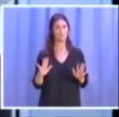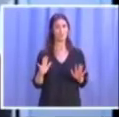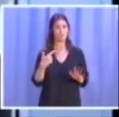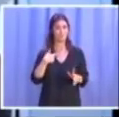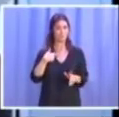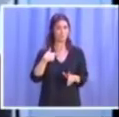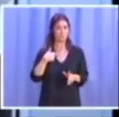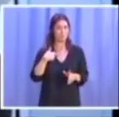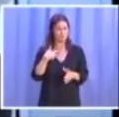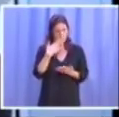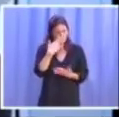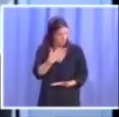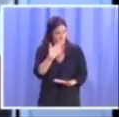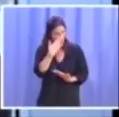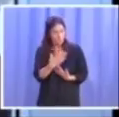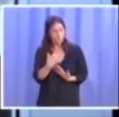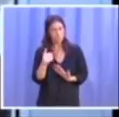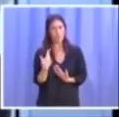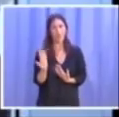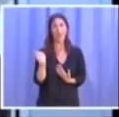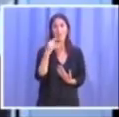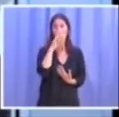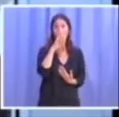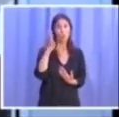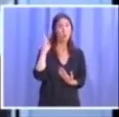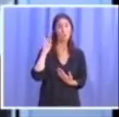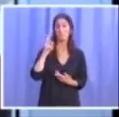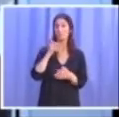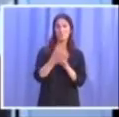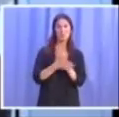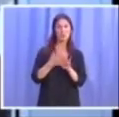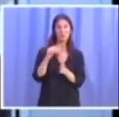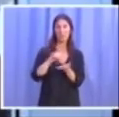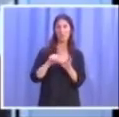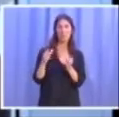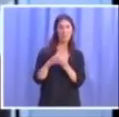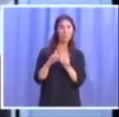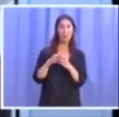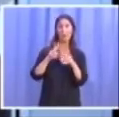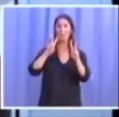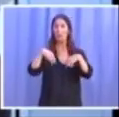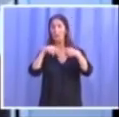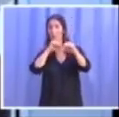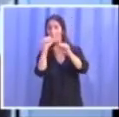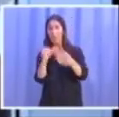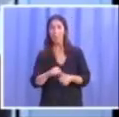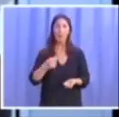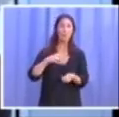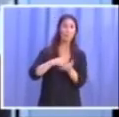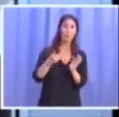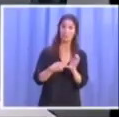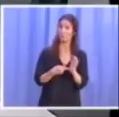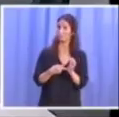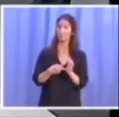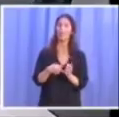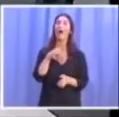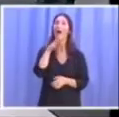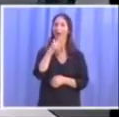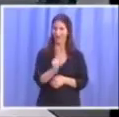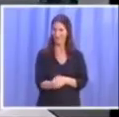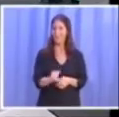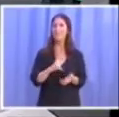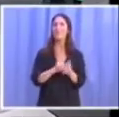digo humildemente, hace 4 años nadie hablaba en esta ciudad de un nuevo modelo y de un proyecto. Ahora hay proyecto de